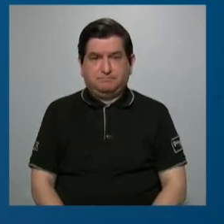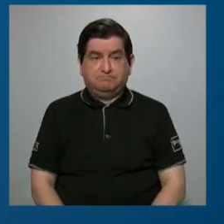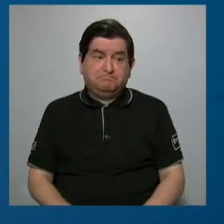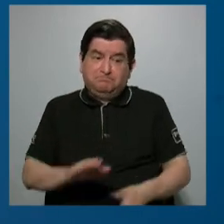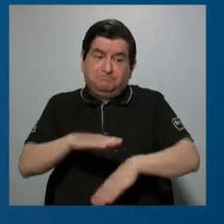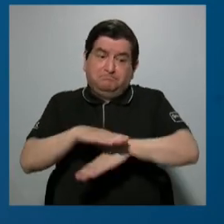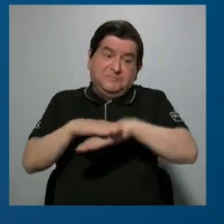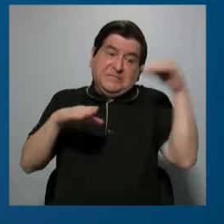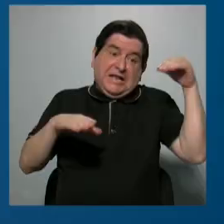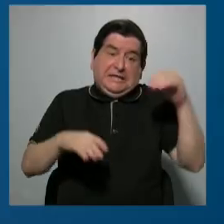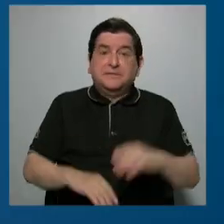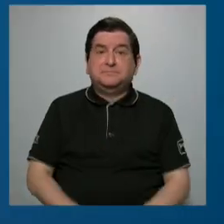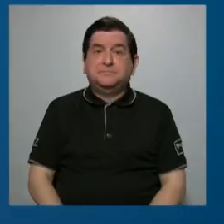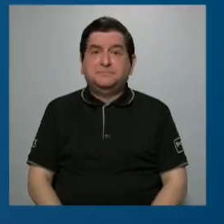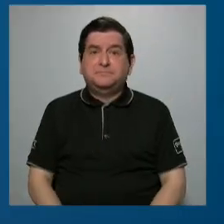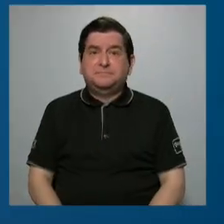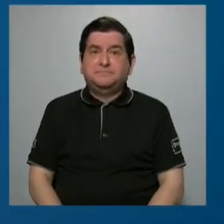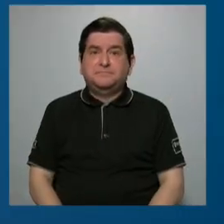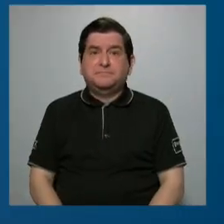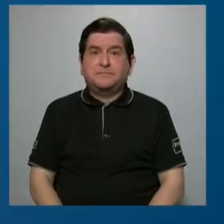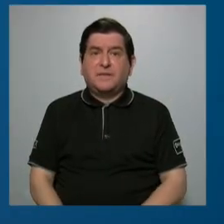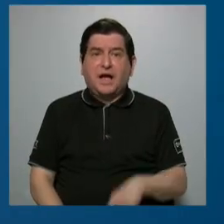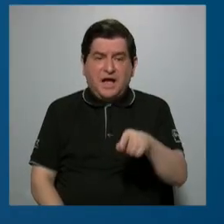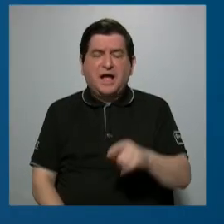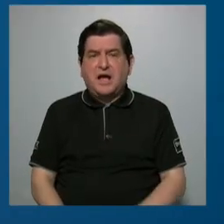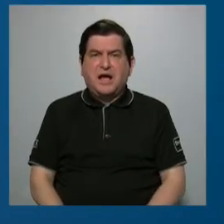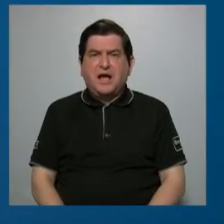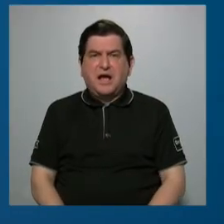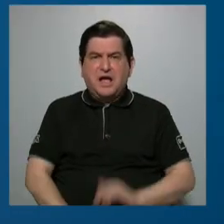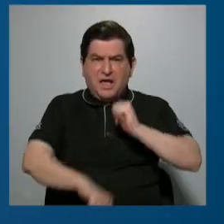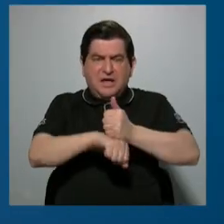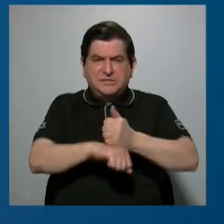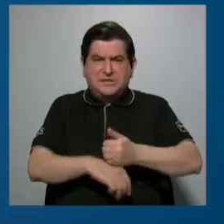retirarse, ¿no?, sea de la forma de crear una pared y no dejar que